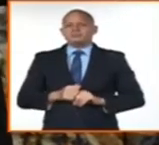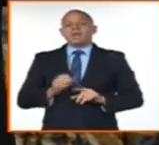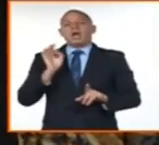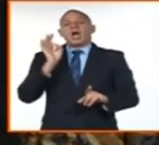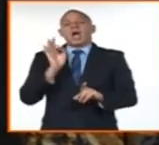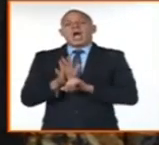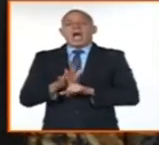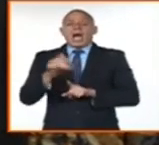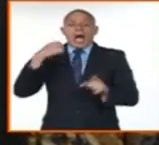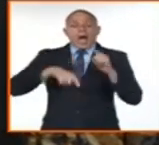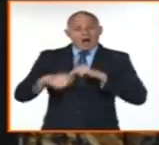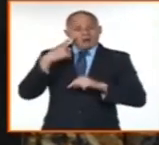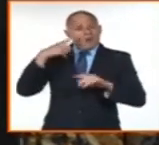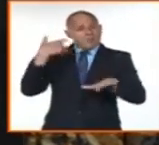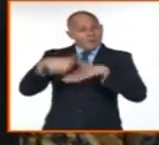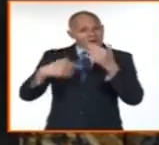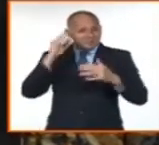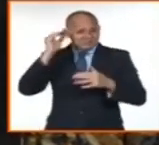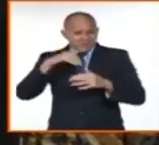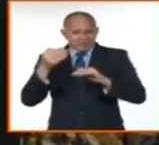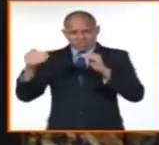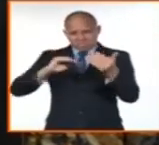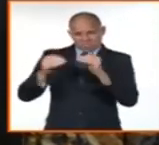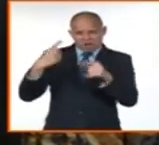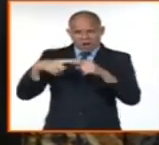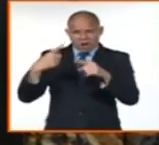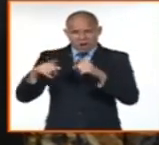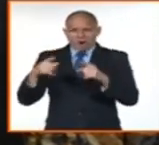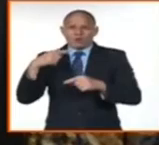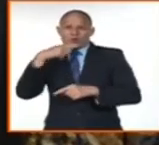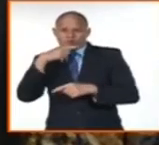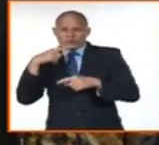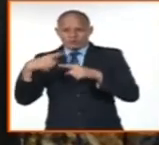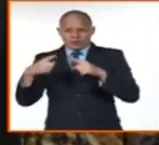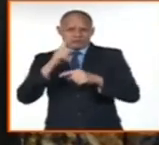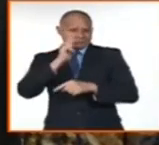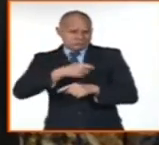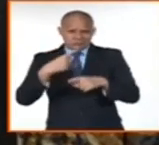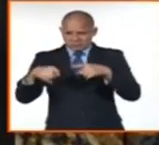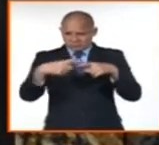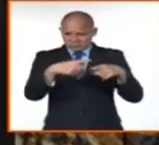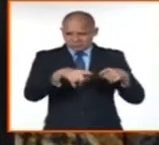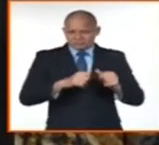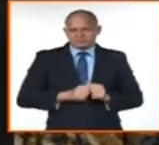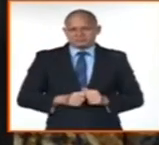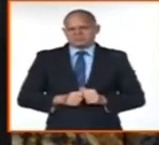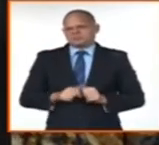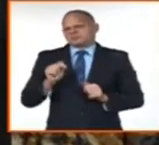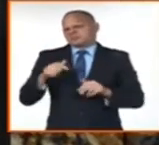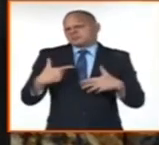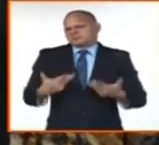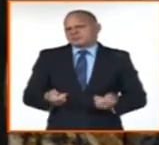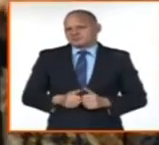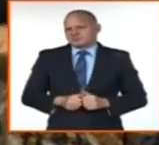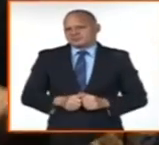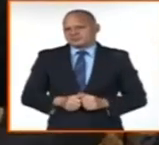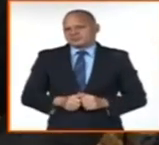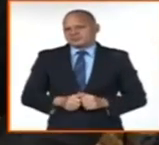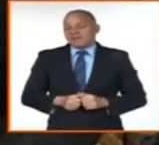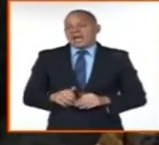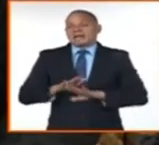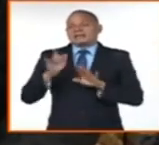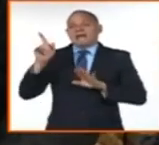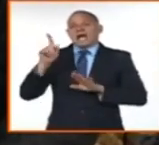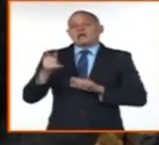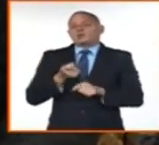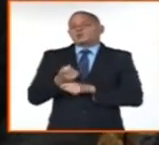es la verdadera causa de esta guerra, y ellos, para resolver sus problemas internos con la crisis interna que tienen, ¿qué han hecho? Como siempre,